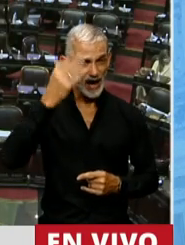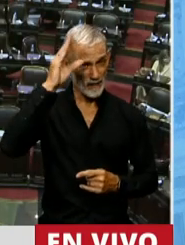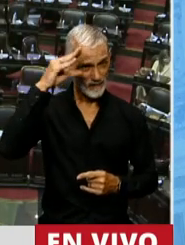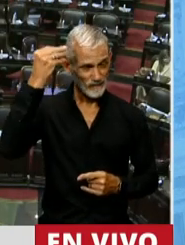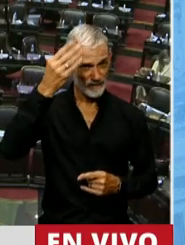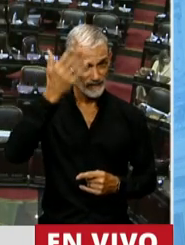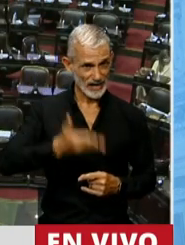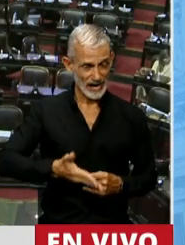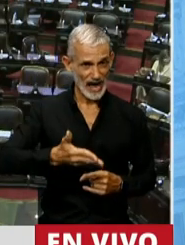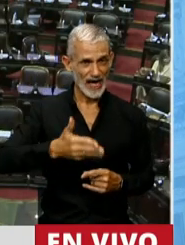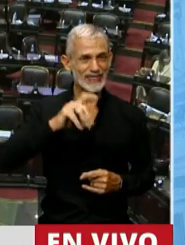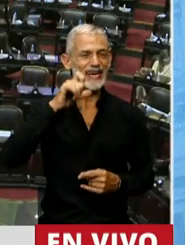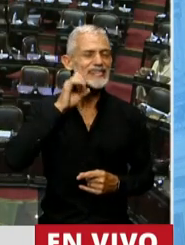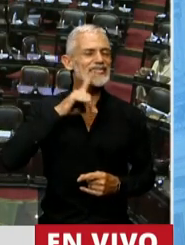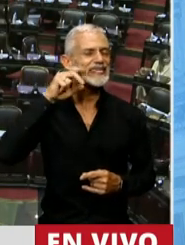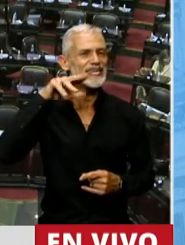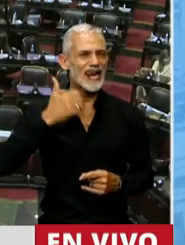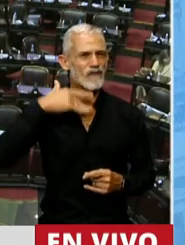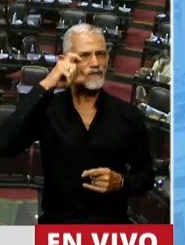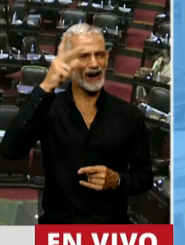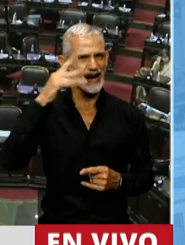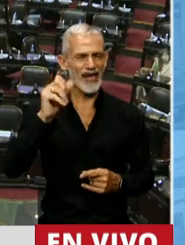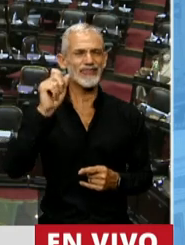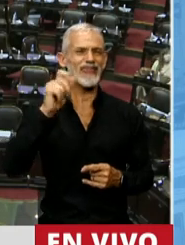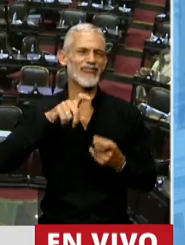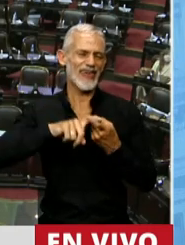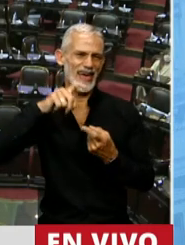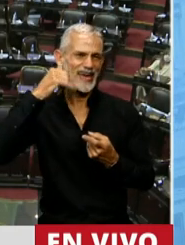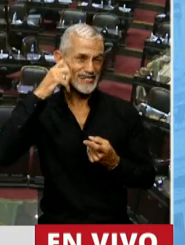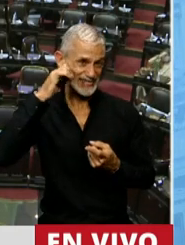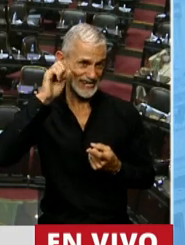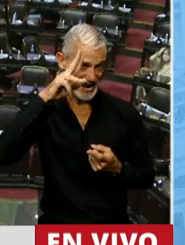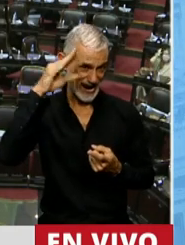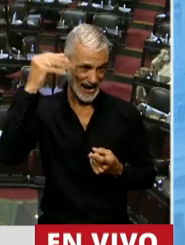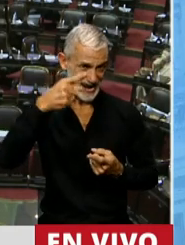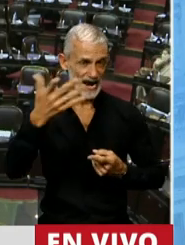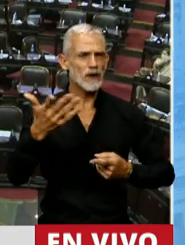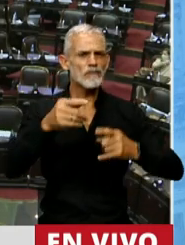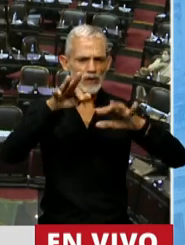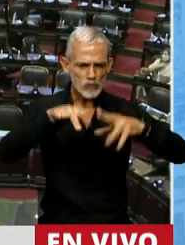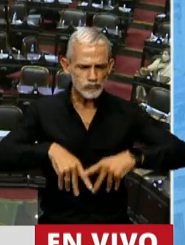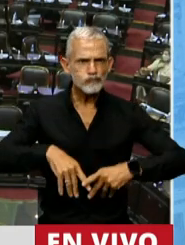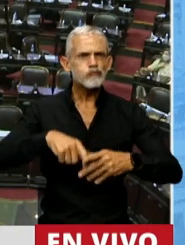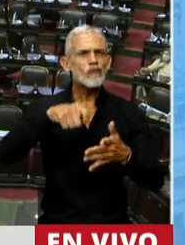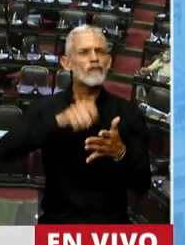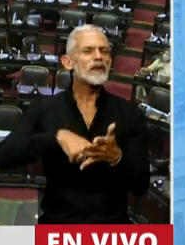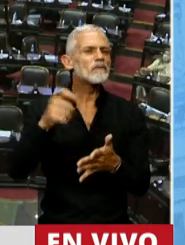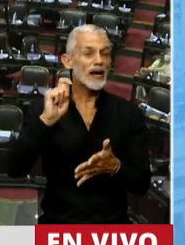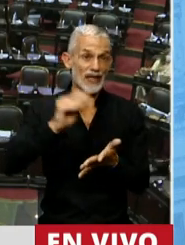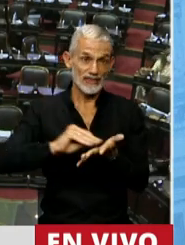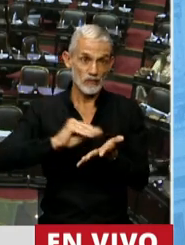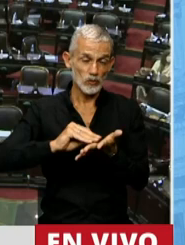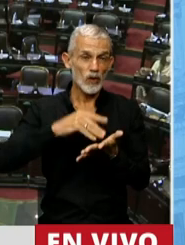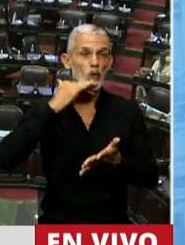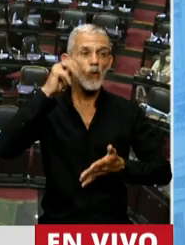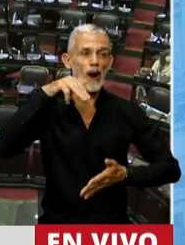Kirchner, vicepresidenta de la Nación. Lo presenta y firma digitalmente el diputado Juan